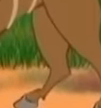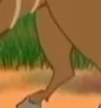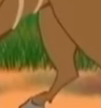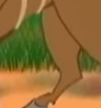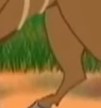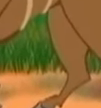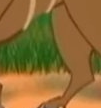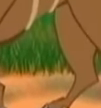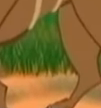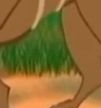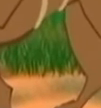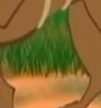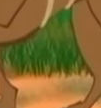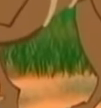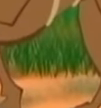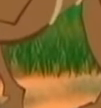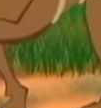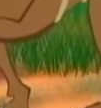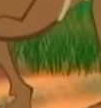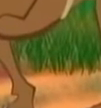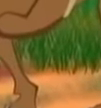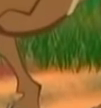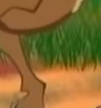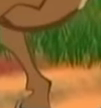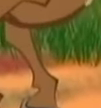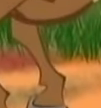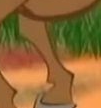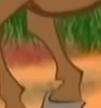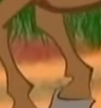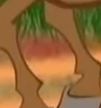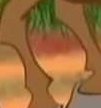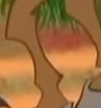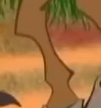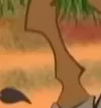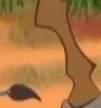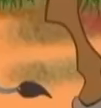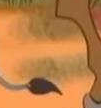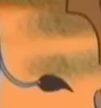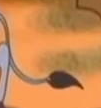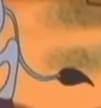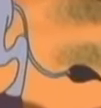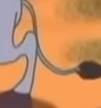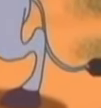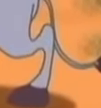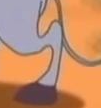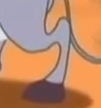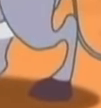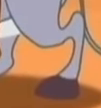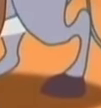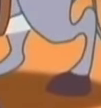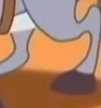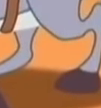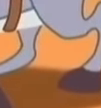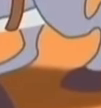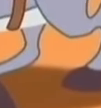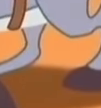carga si te interesa ayudarme, porque estoy muy